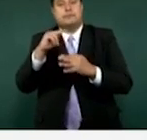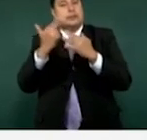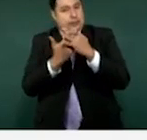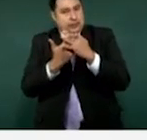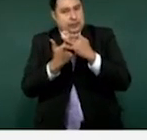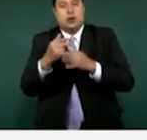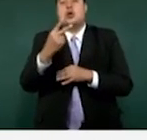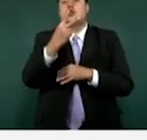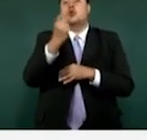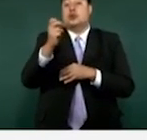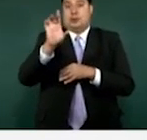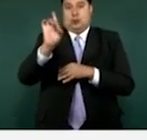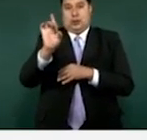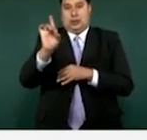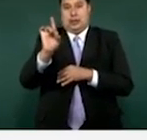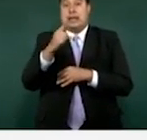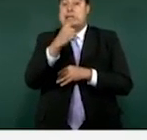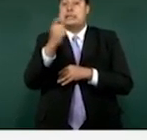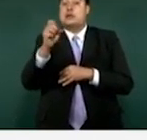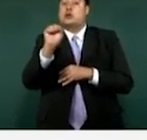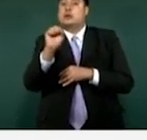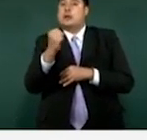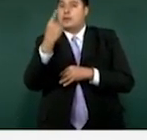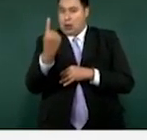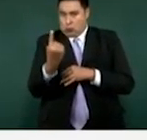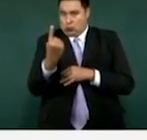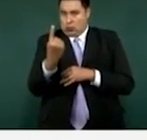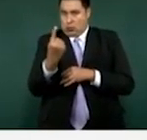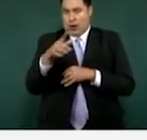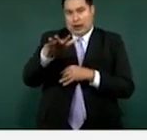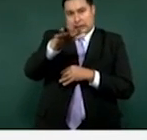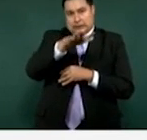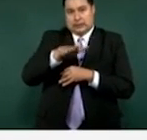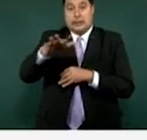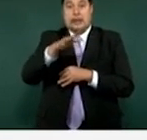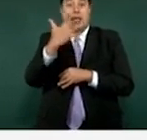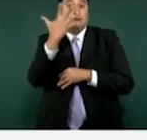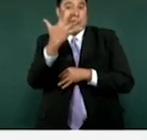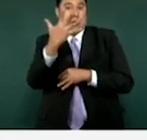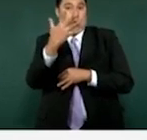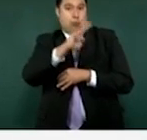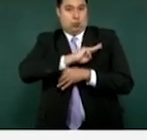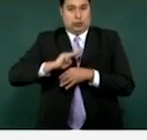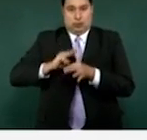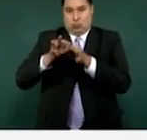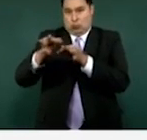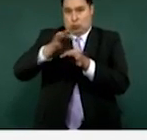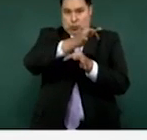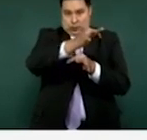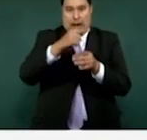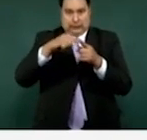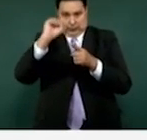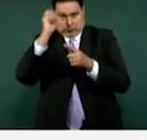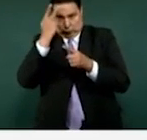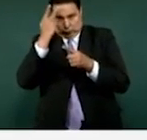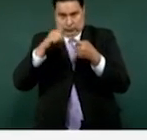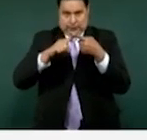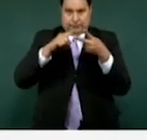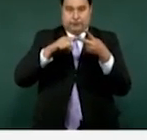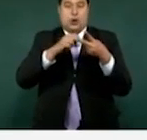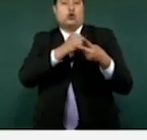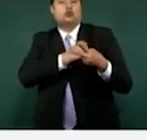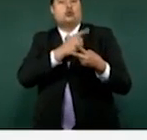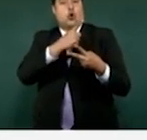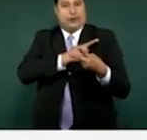de los 230, 161 se concentran en 5 municipios, como son San Luis Potosí, Soledad